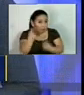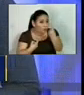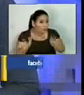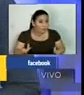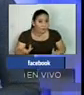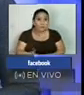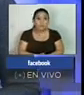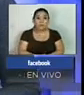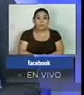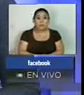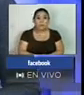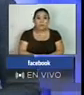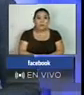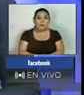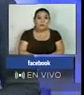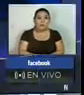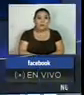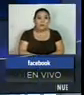consulta?